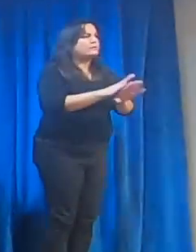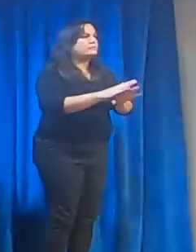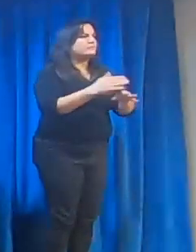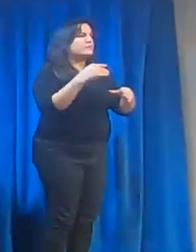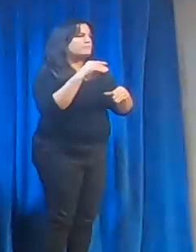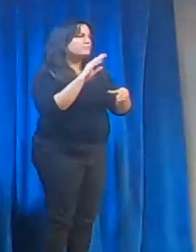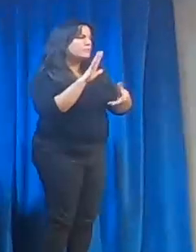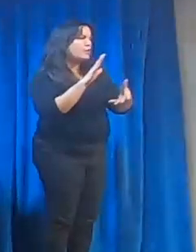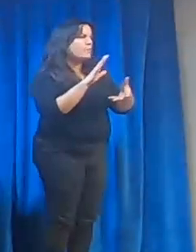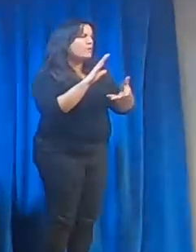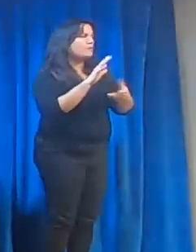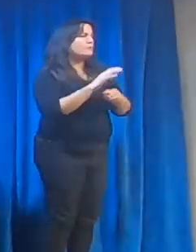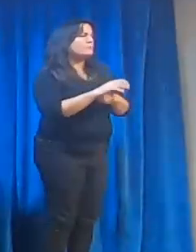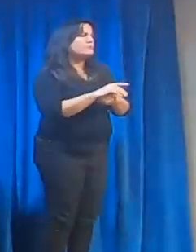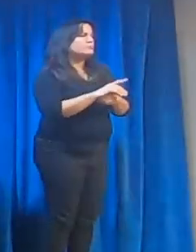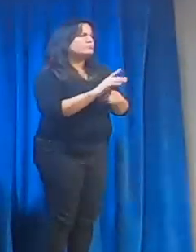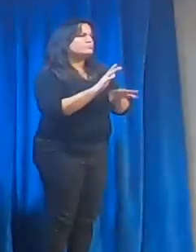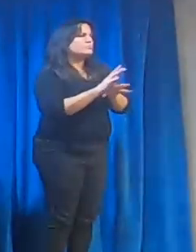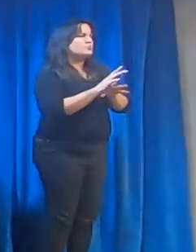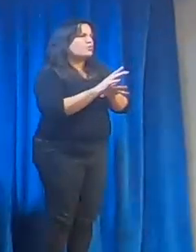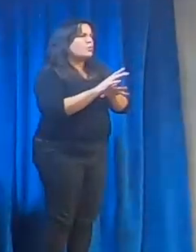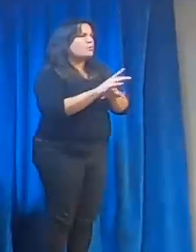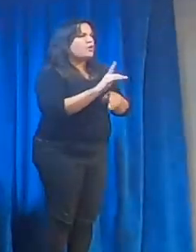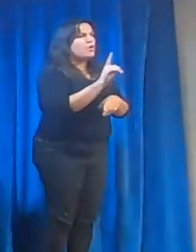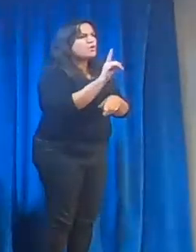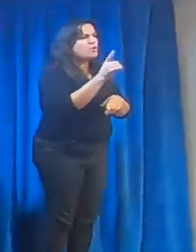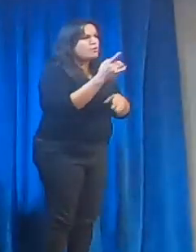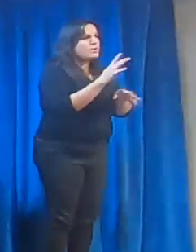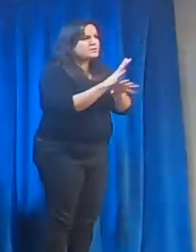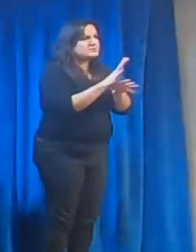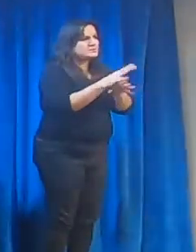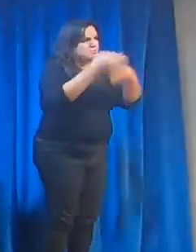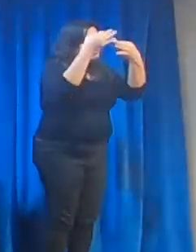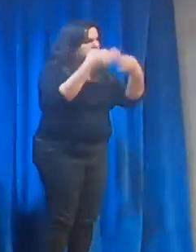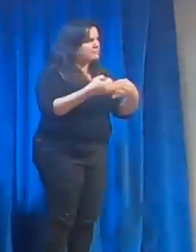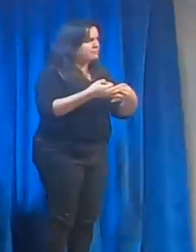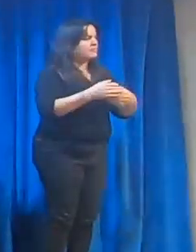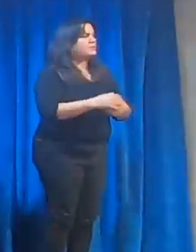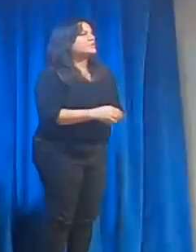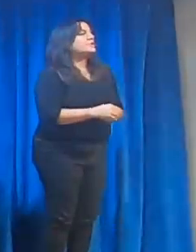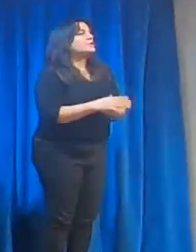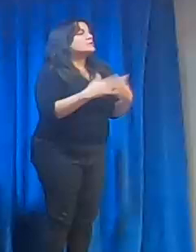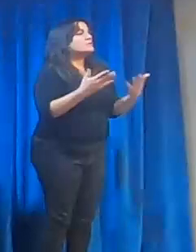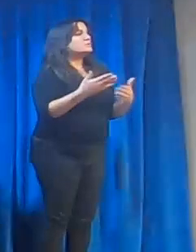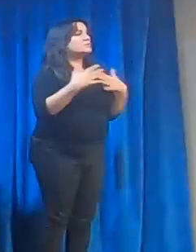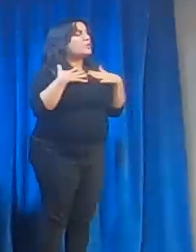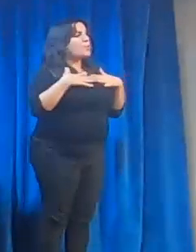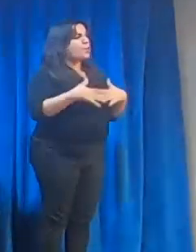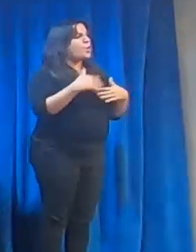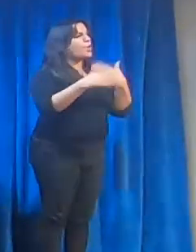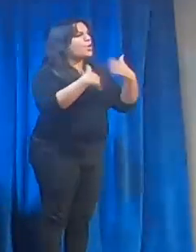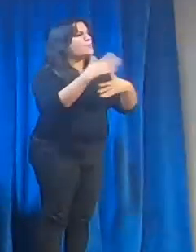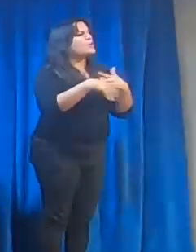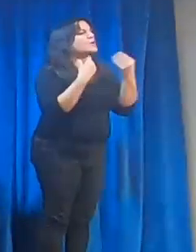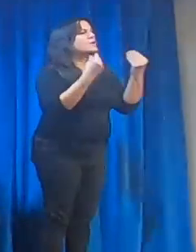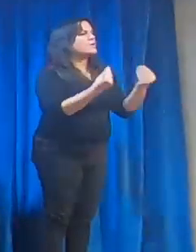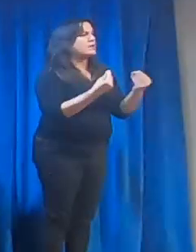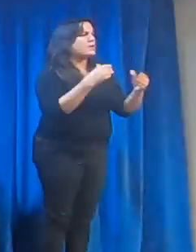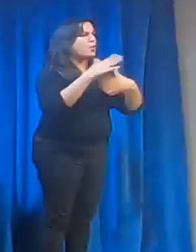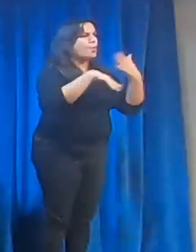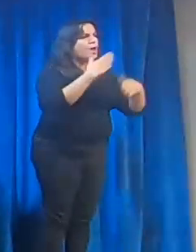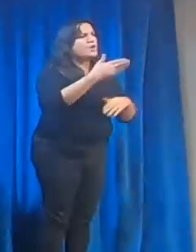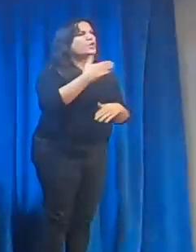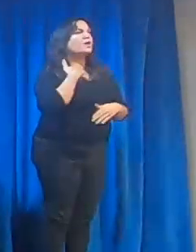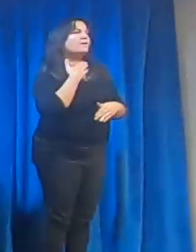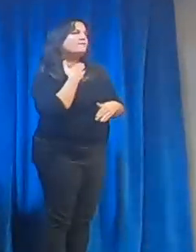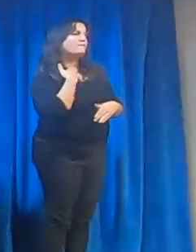es idéntico a lo que se esperaba. El juego corporal entonces es jugar con la corporalidad, jugar con la